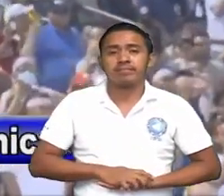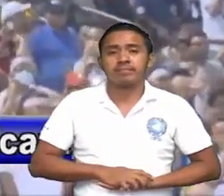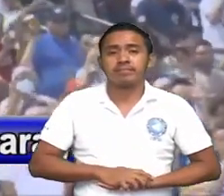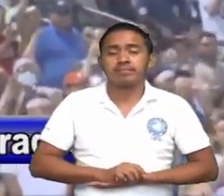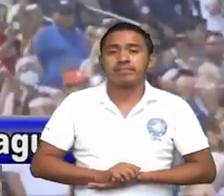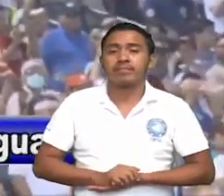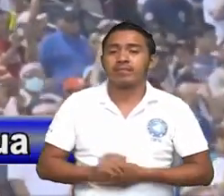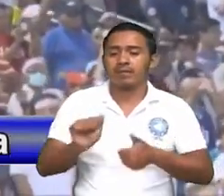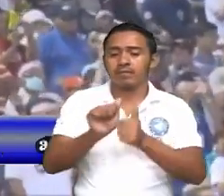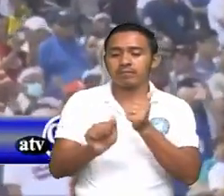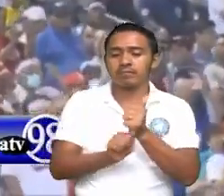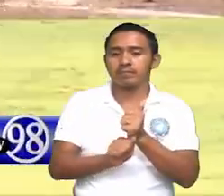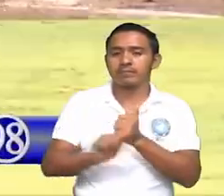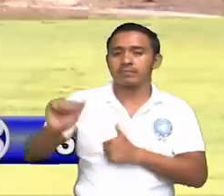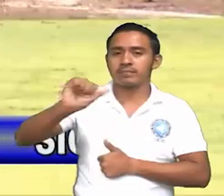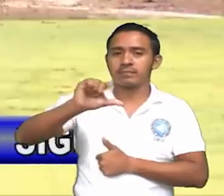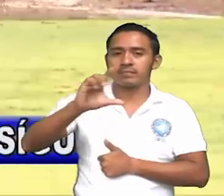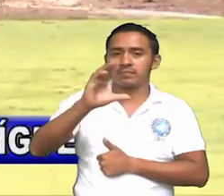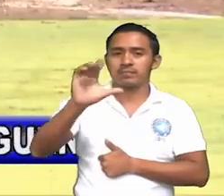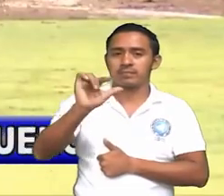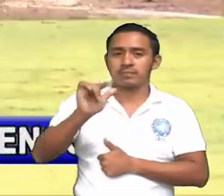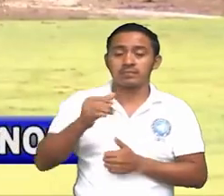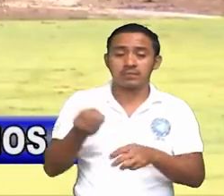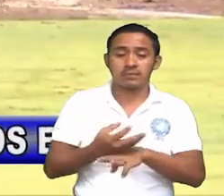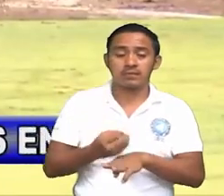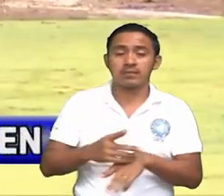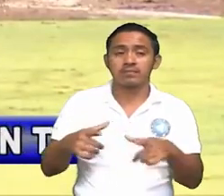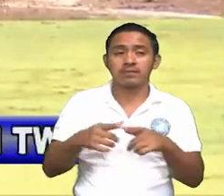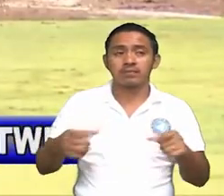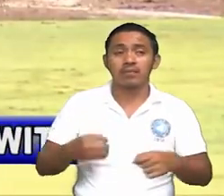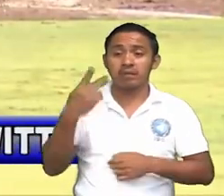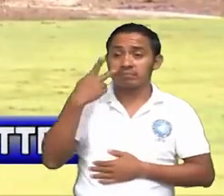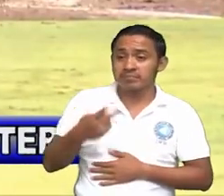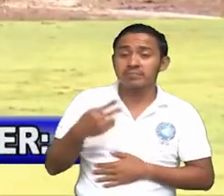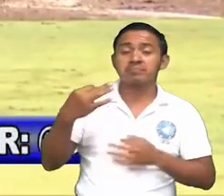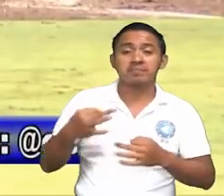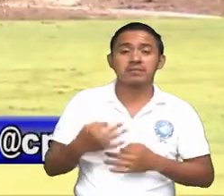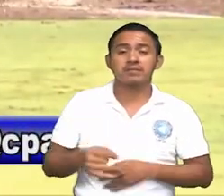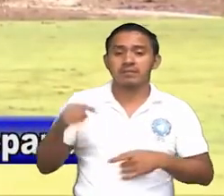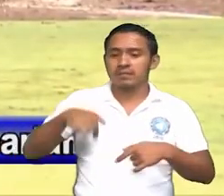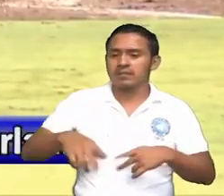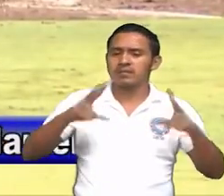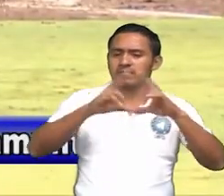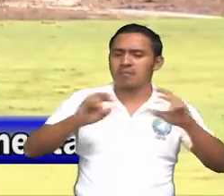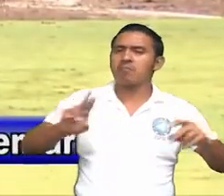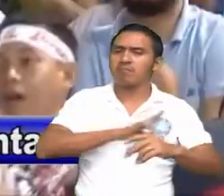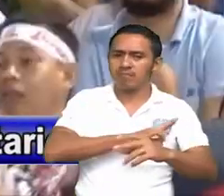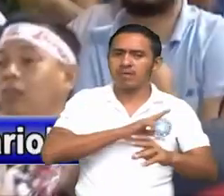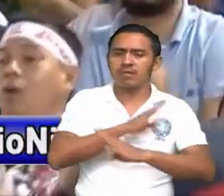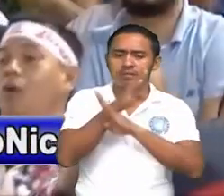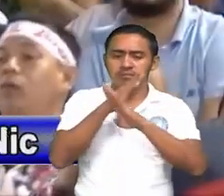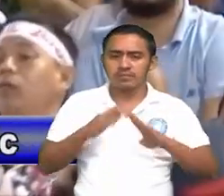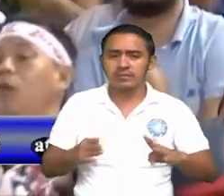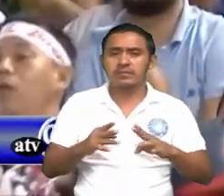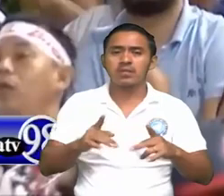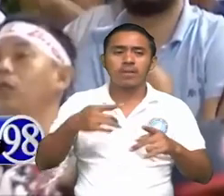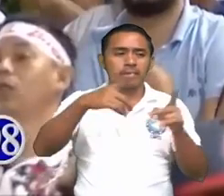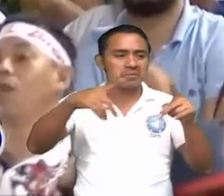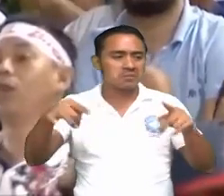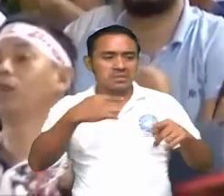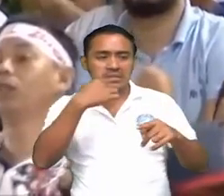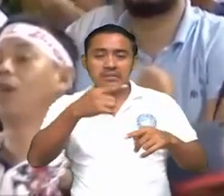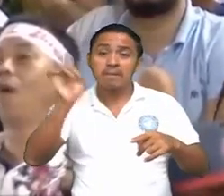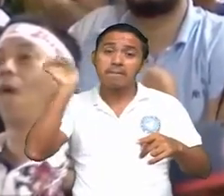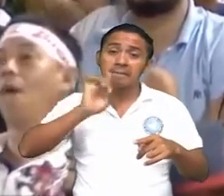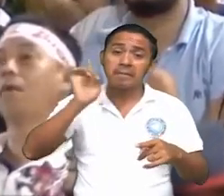Para el vicealcalde de Managua, esta es la prueba fehaciente de que en Nicaragua se respira paz y tranquilidad, pese a las mentiras que circulan